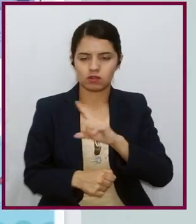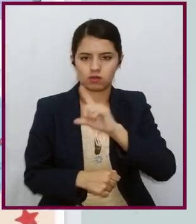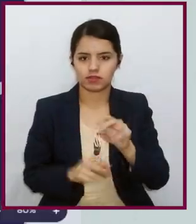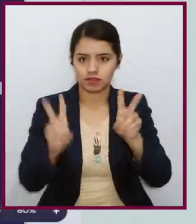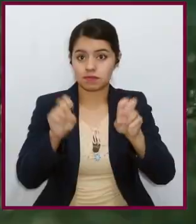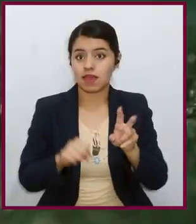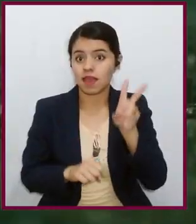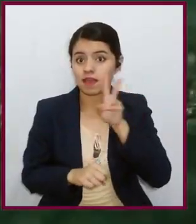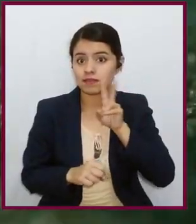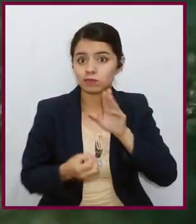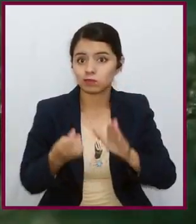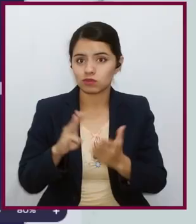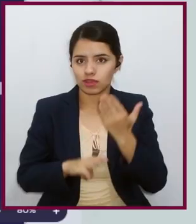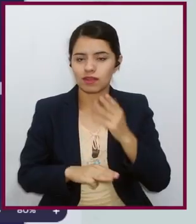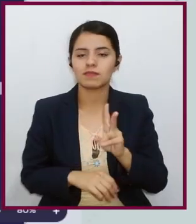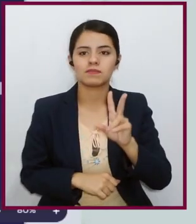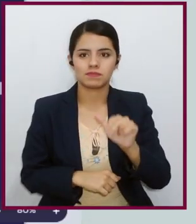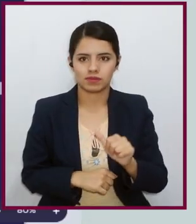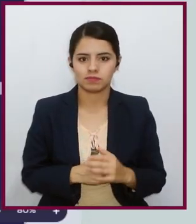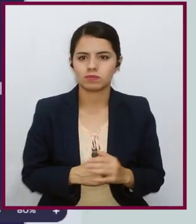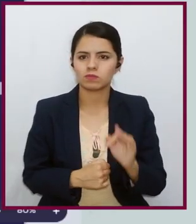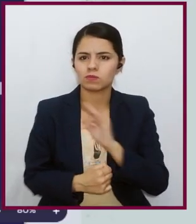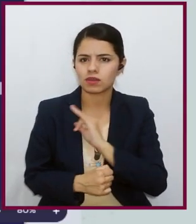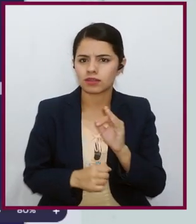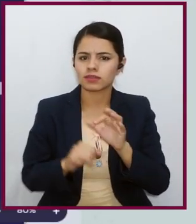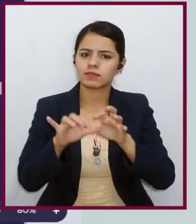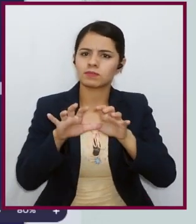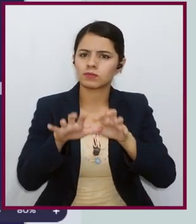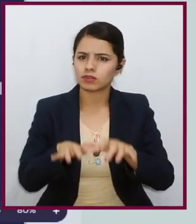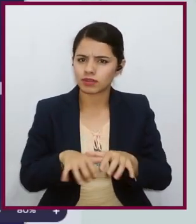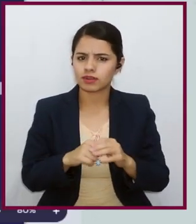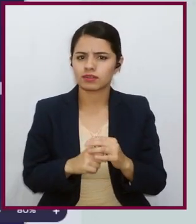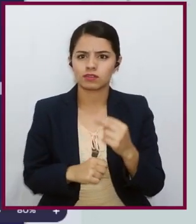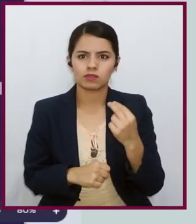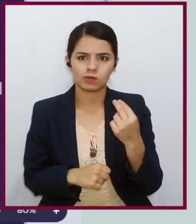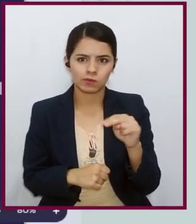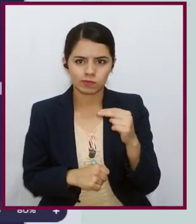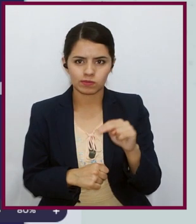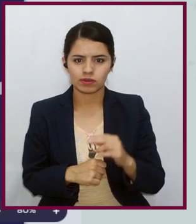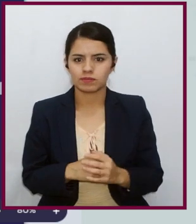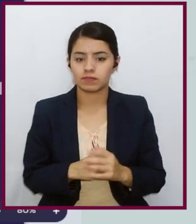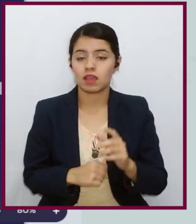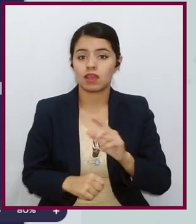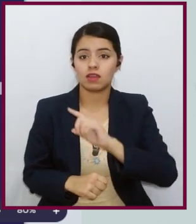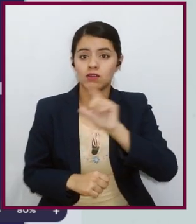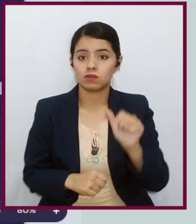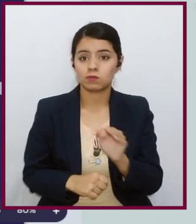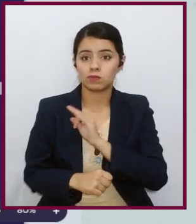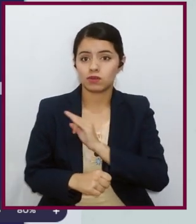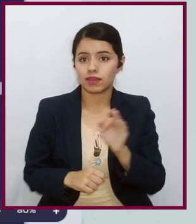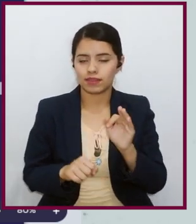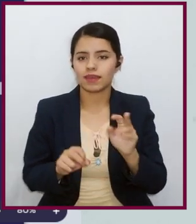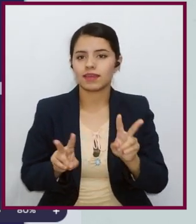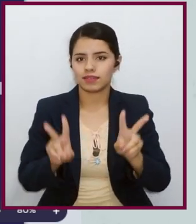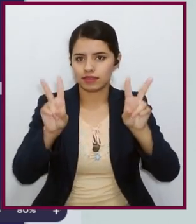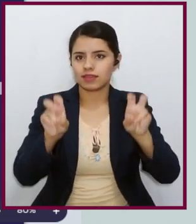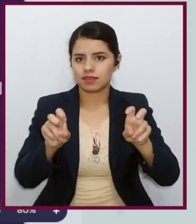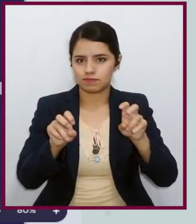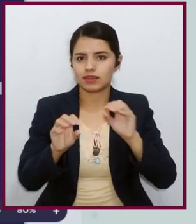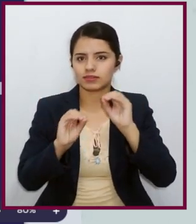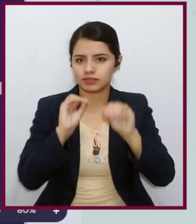¿Y qué hago? ¡Manos a la obra! Vamos a hacer una infografía digital con una de estas aplicaciones.